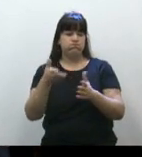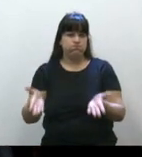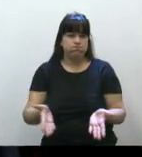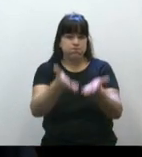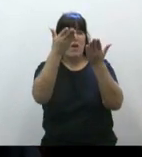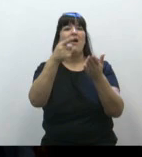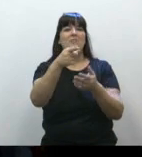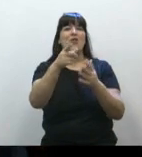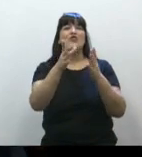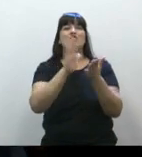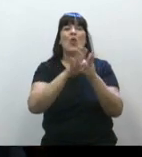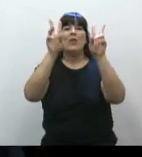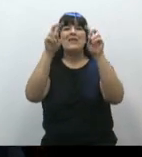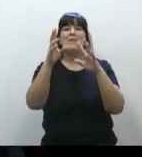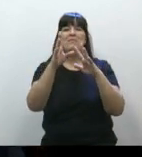vincular